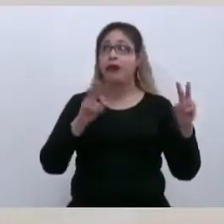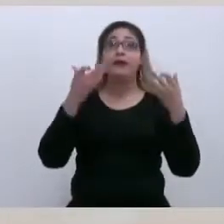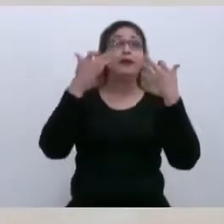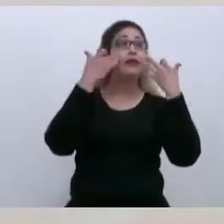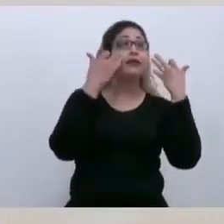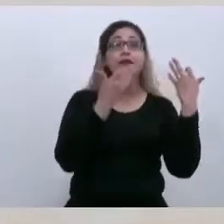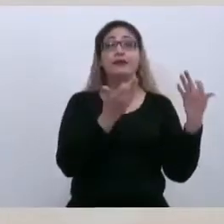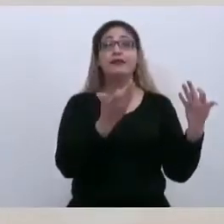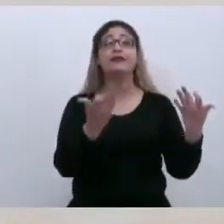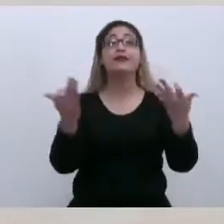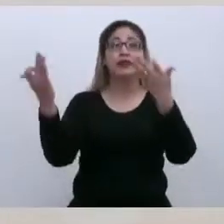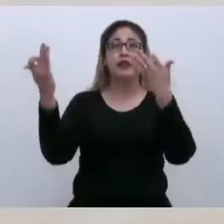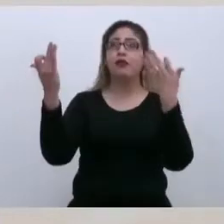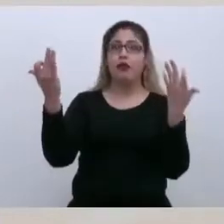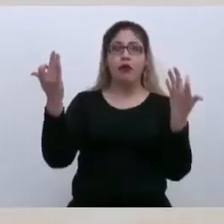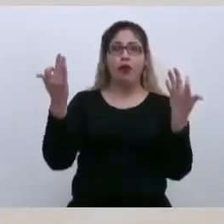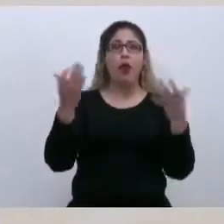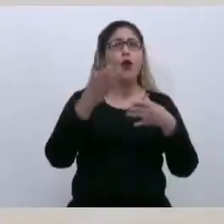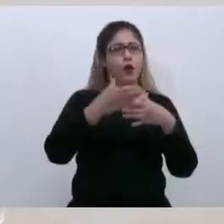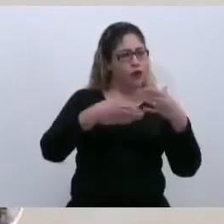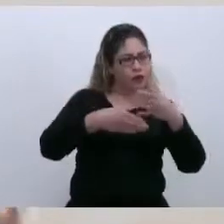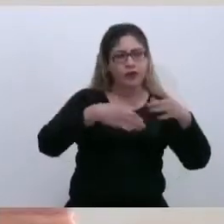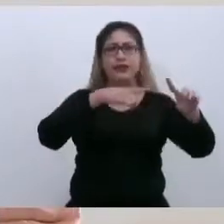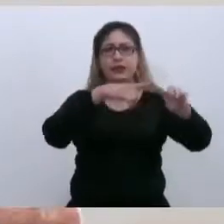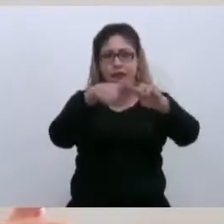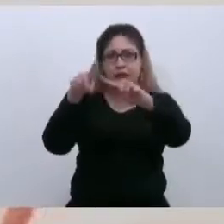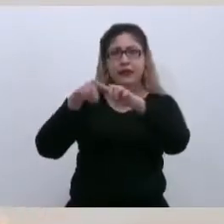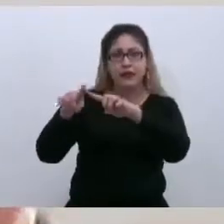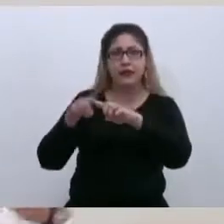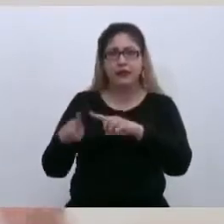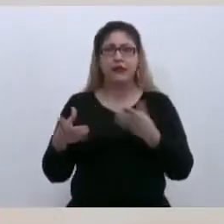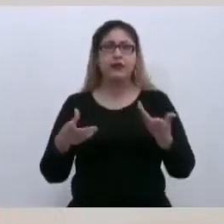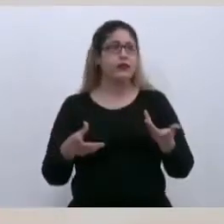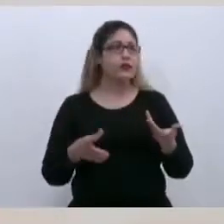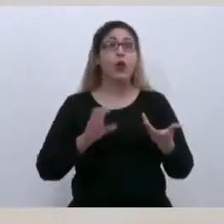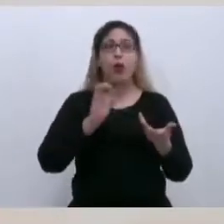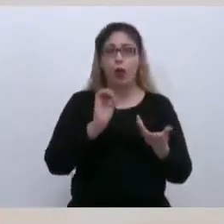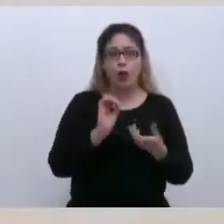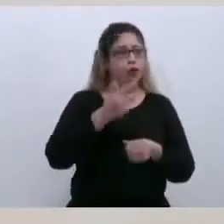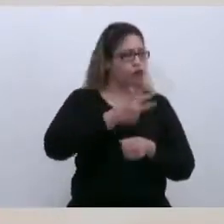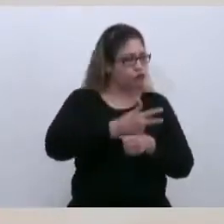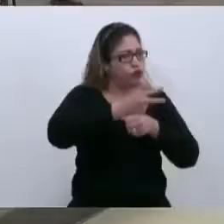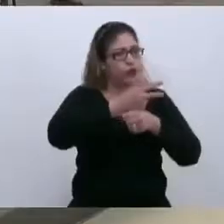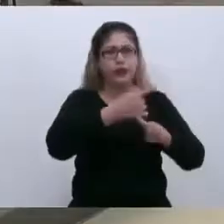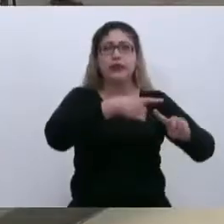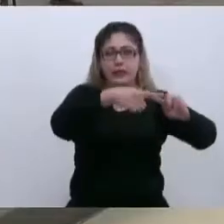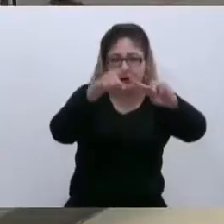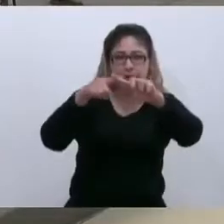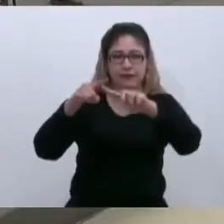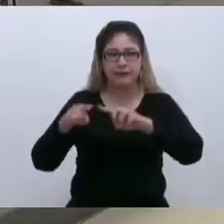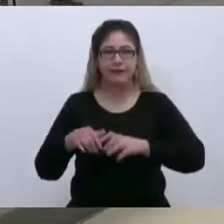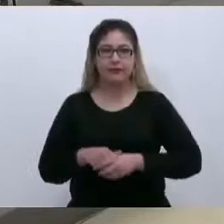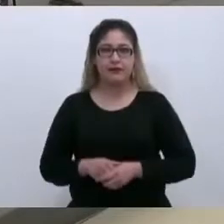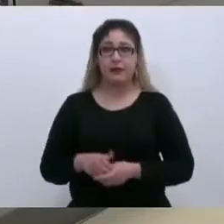física, el equipamiento médico con tecnología de punta y desde luego